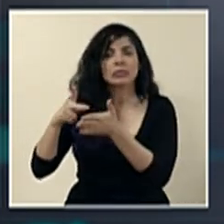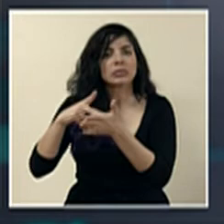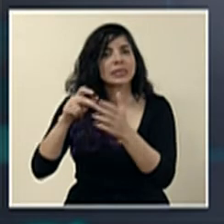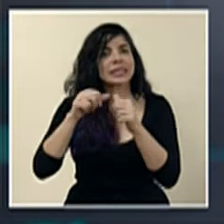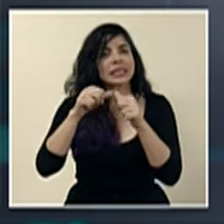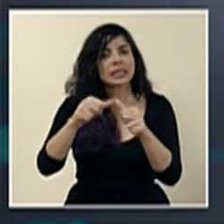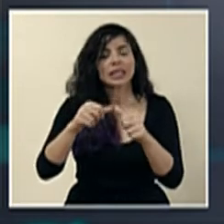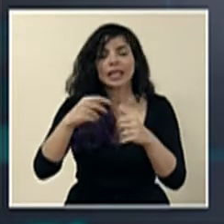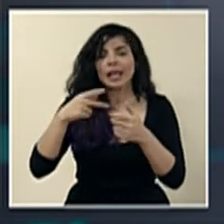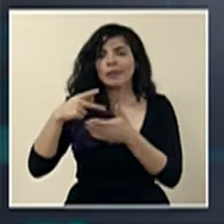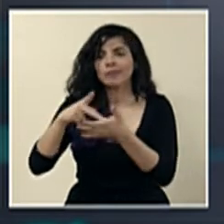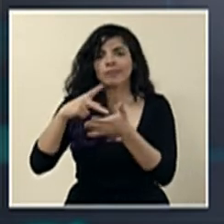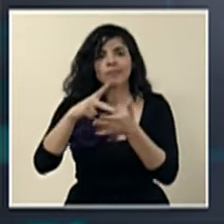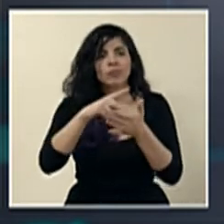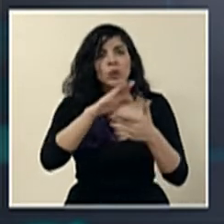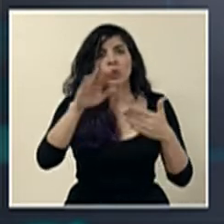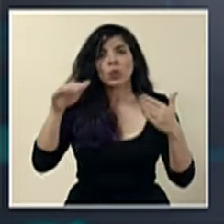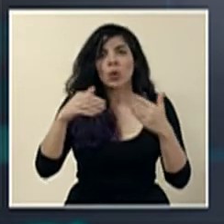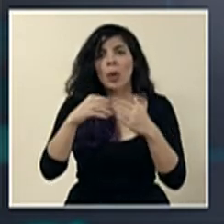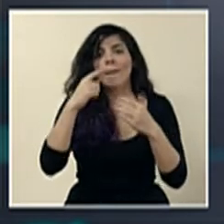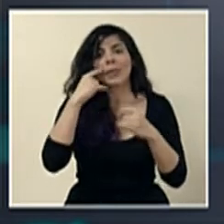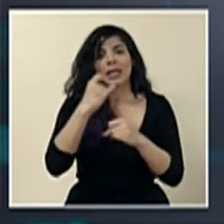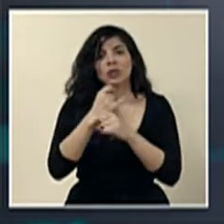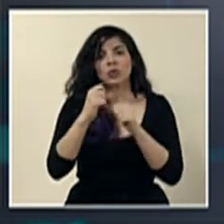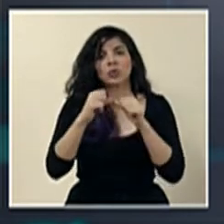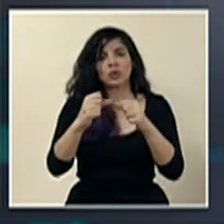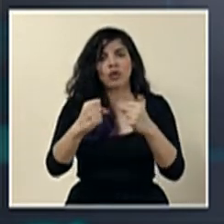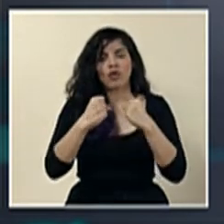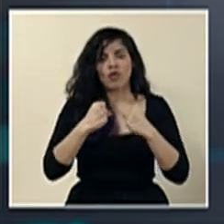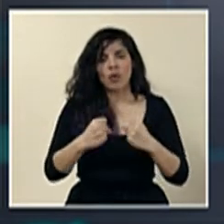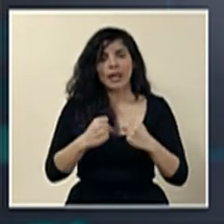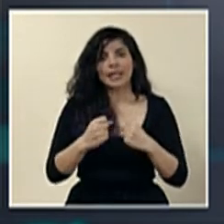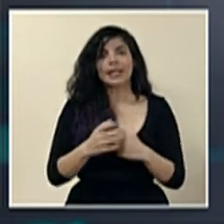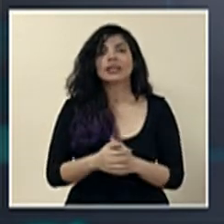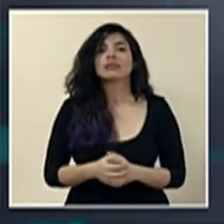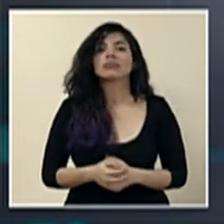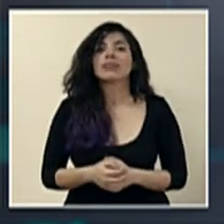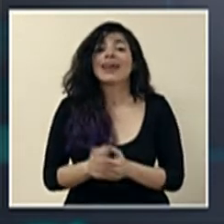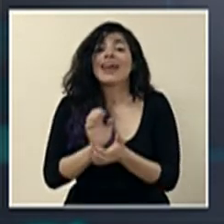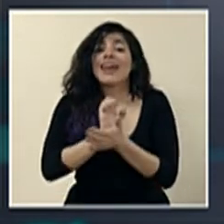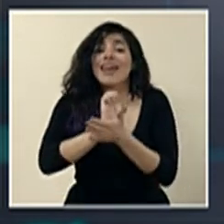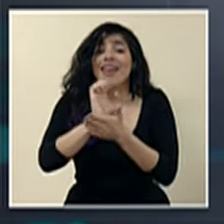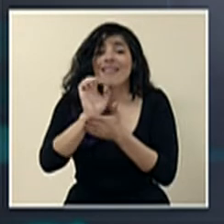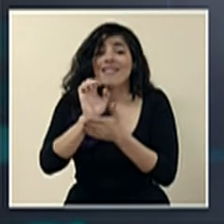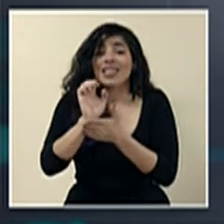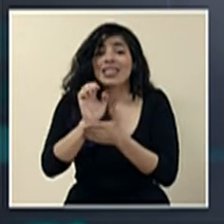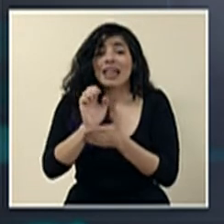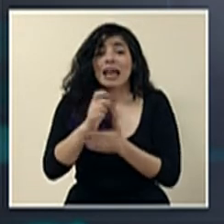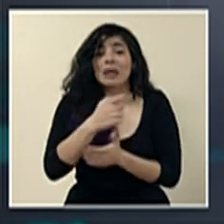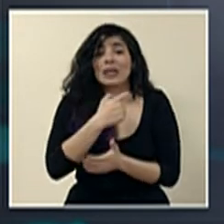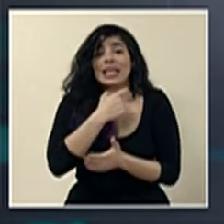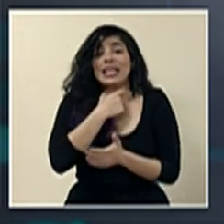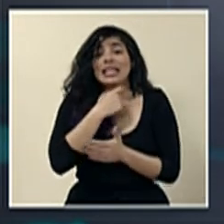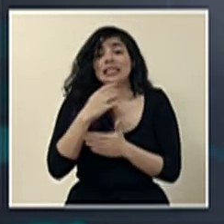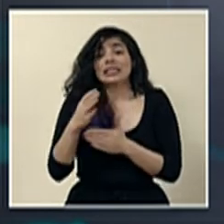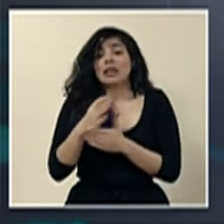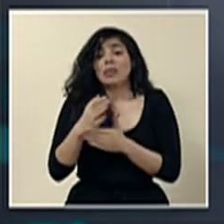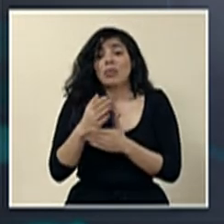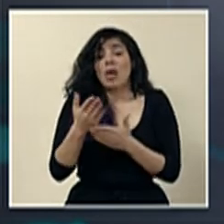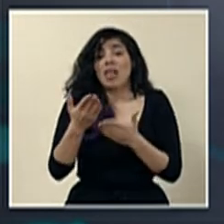inversión pública y a fortalecer nuestras instituciones. Evitaremos que una crisis temporal nos cause un daño